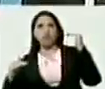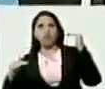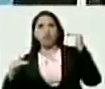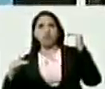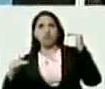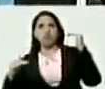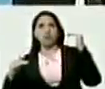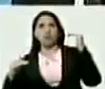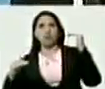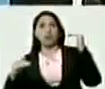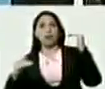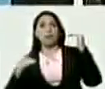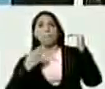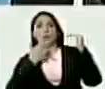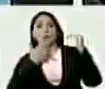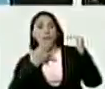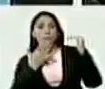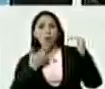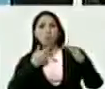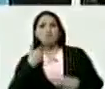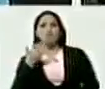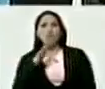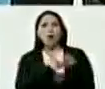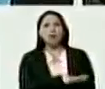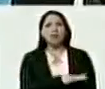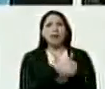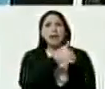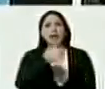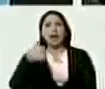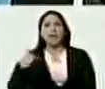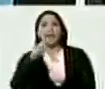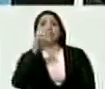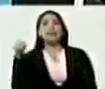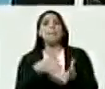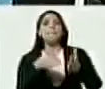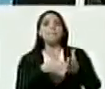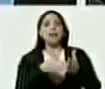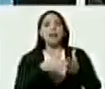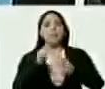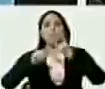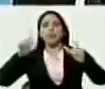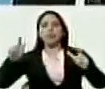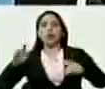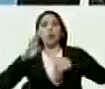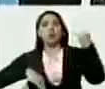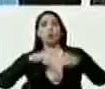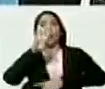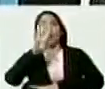La tasa de homicidio por cada 100.000 habitantes en los últimos 4 años.